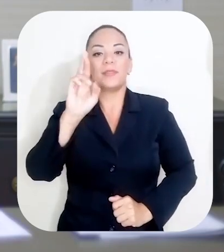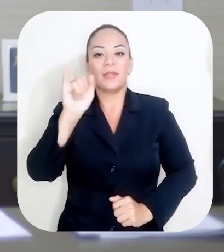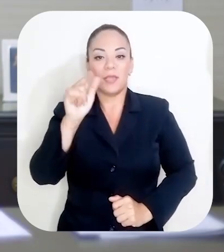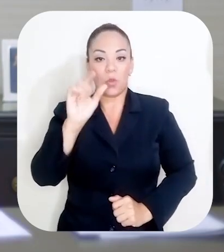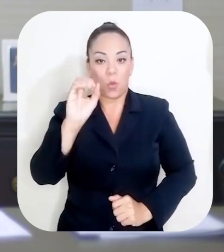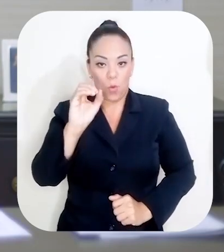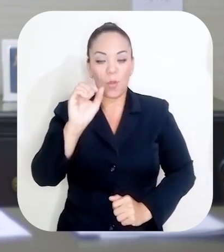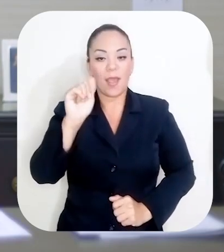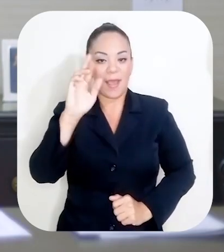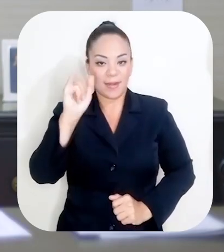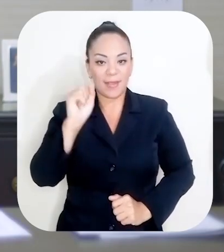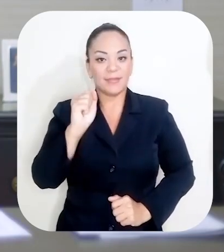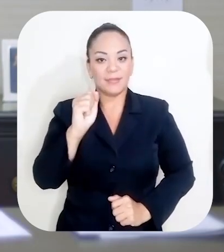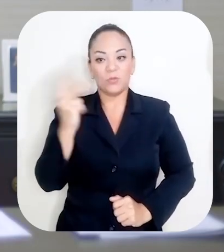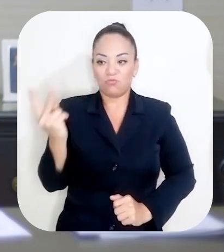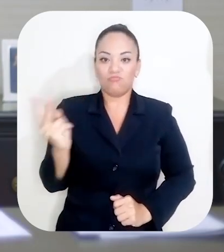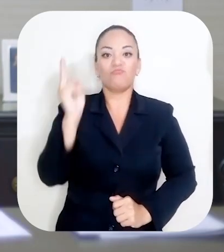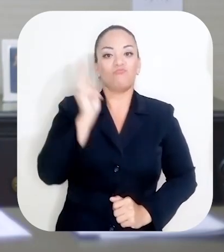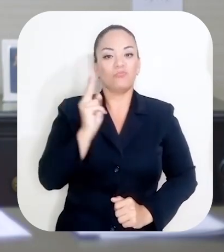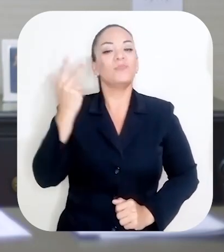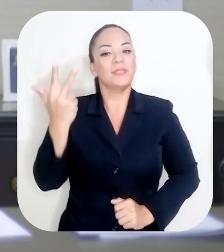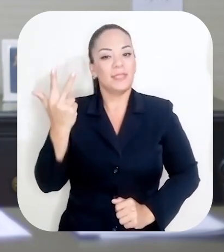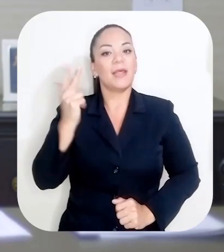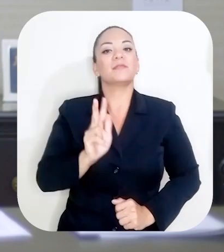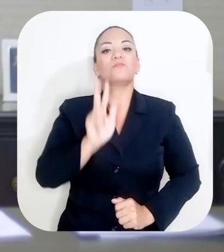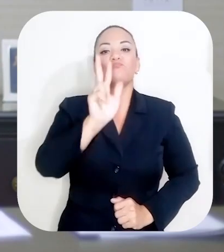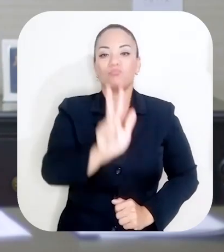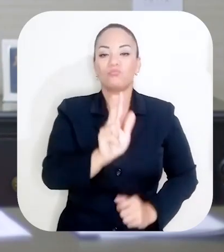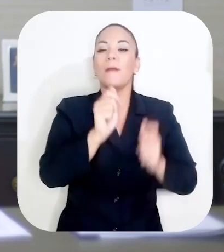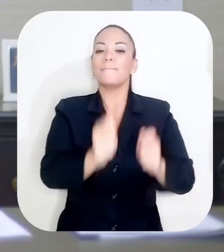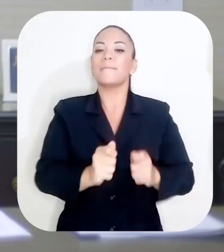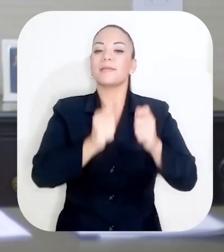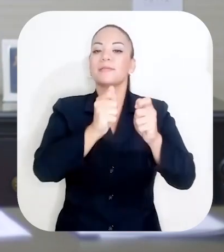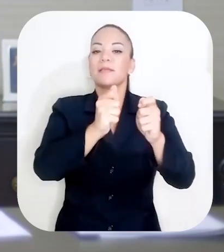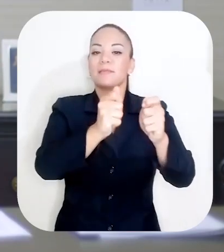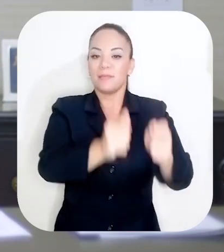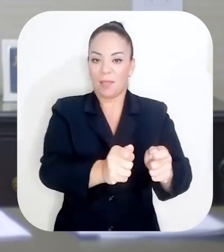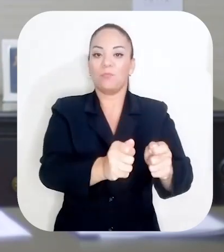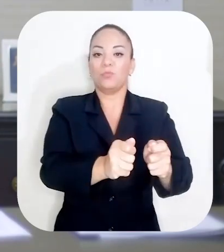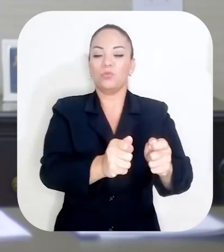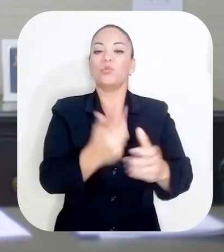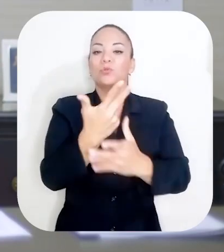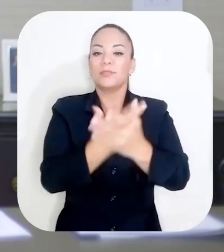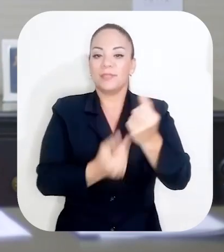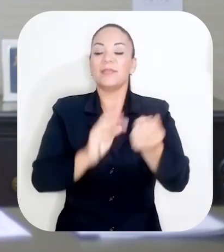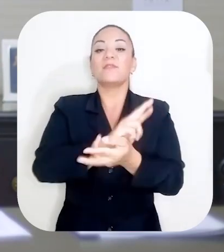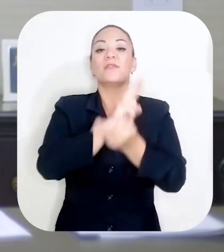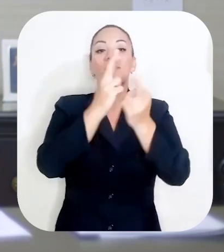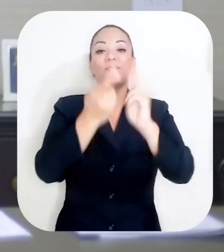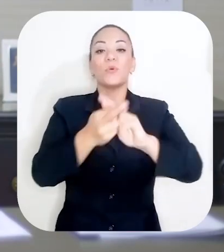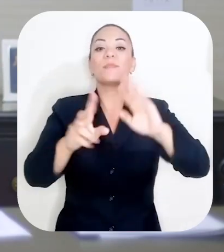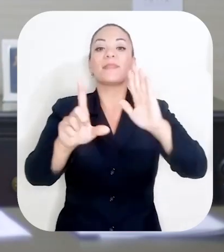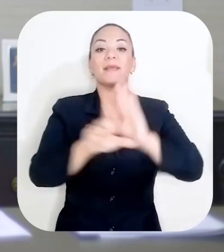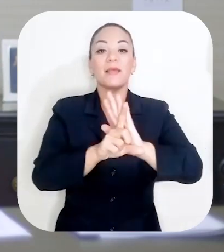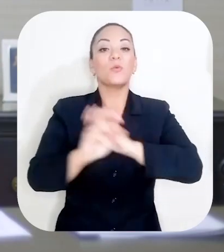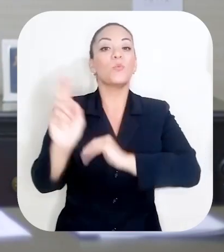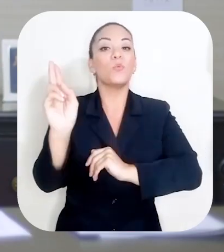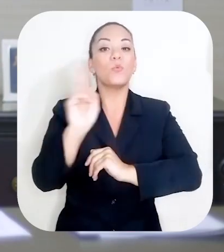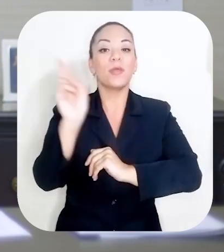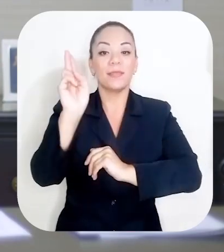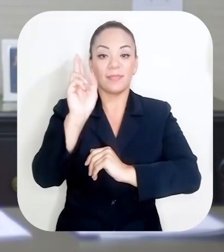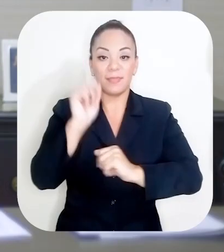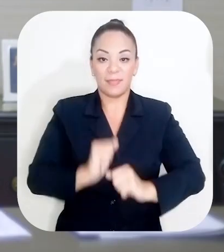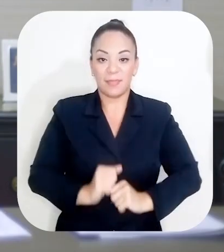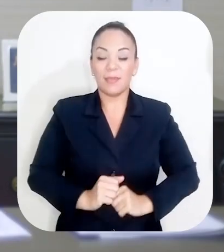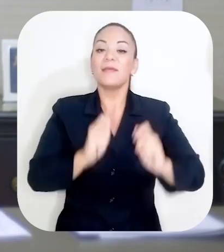para que me acompañe a que presentemos juntos las reformas de ley urgentes